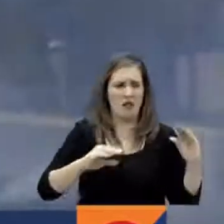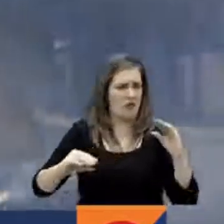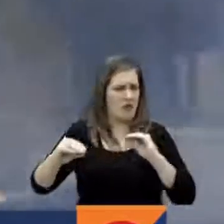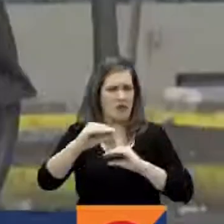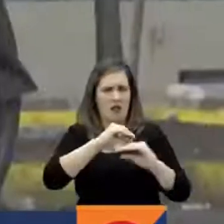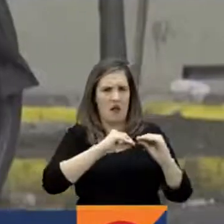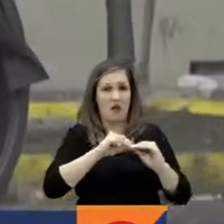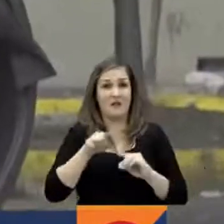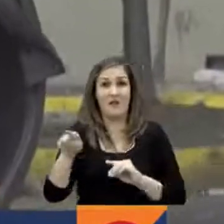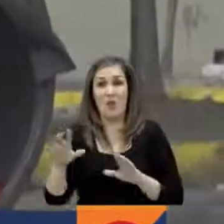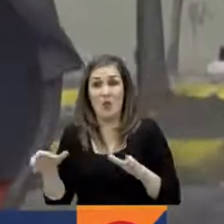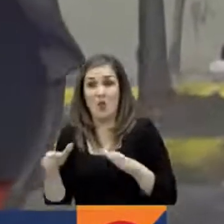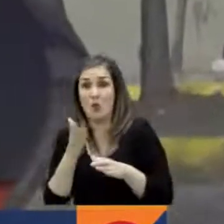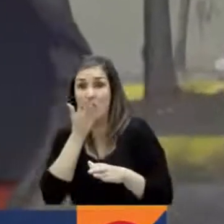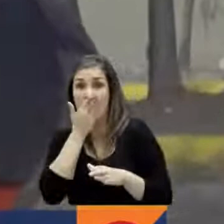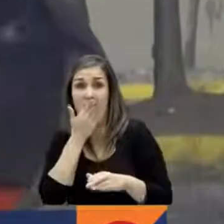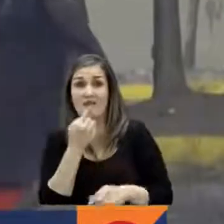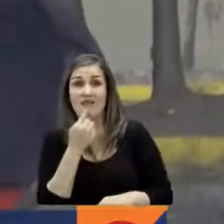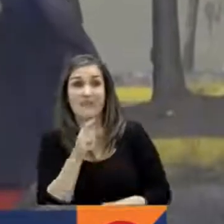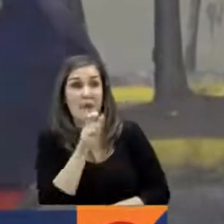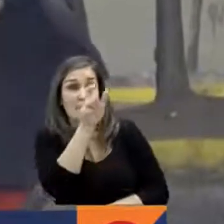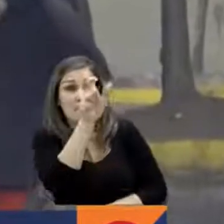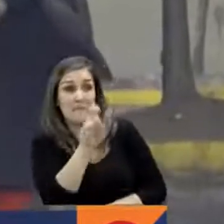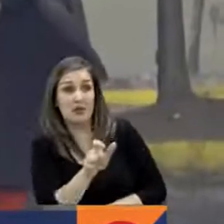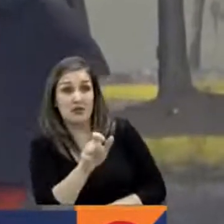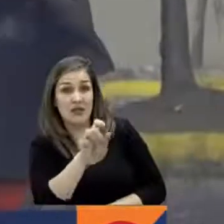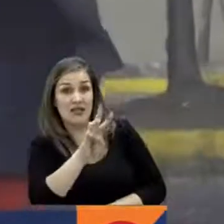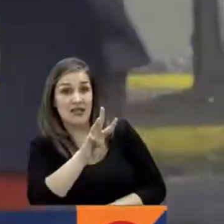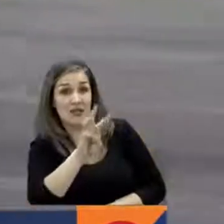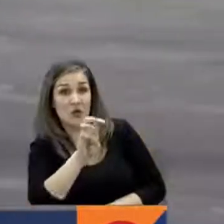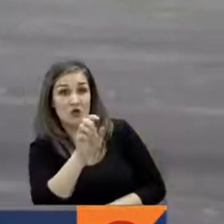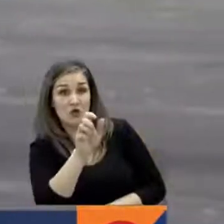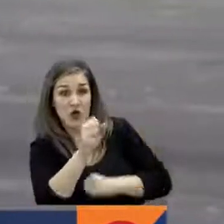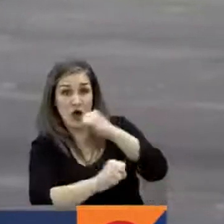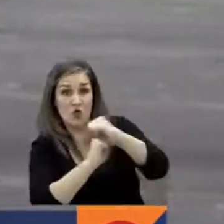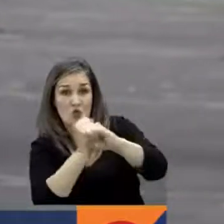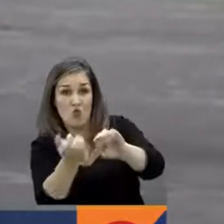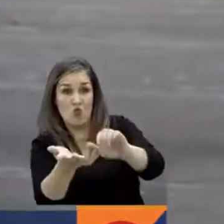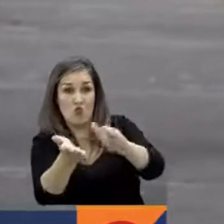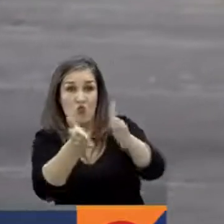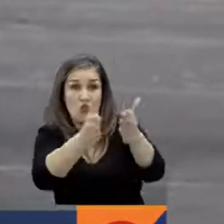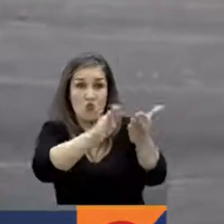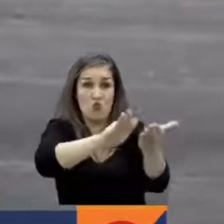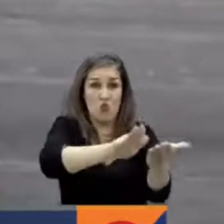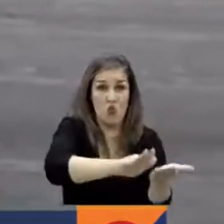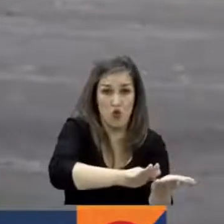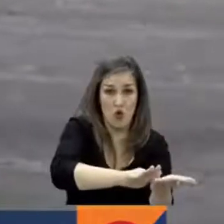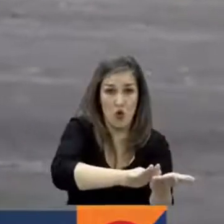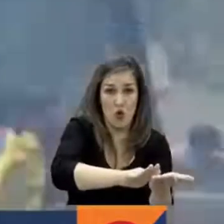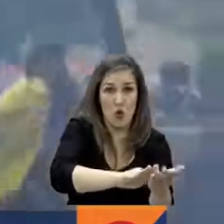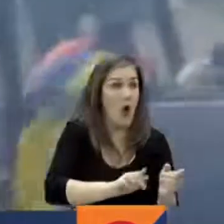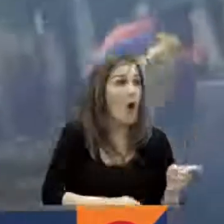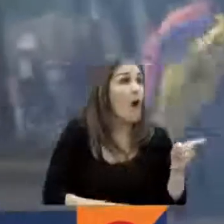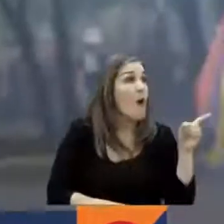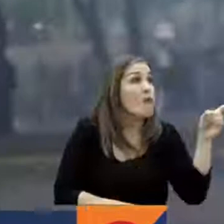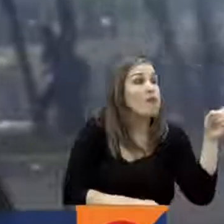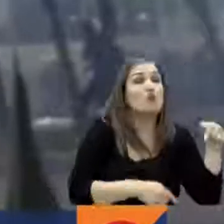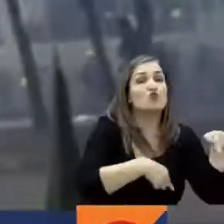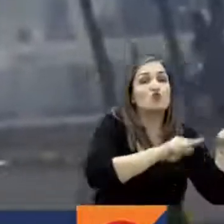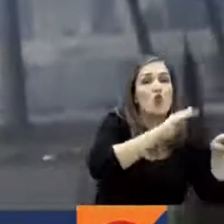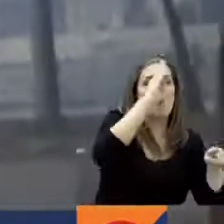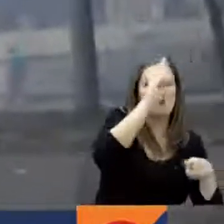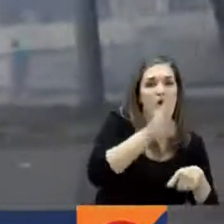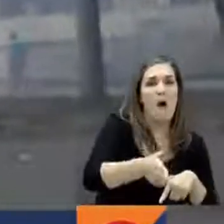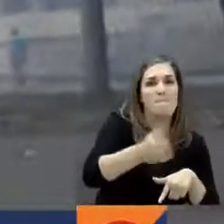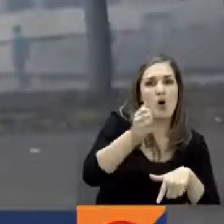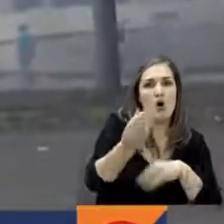fuerzas indígenas dicen que un hombre de 38 años falleció y junto a su cuerpo se encontró un cartucho de gas lacrimógeno, la policía